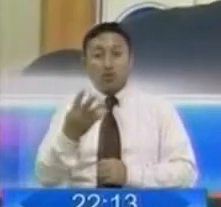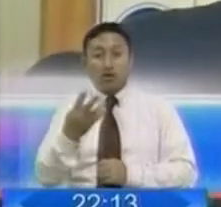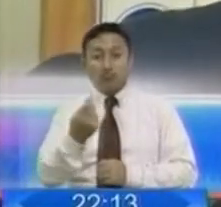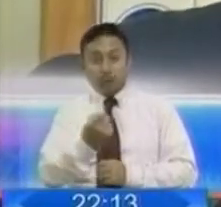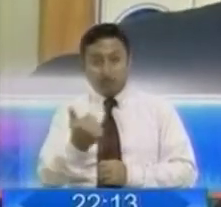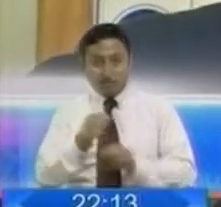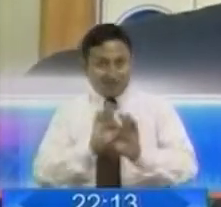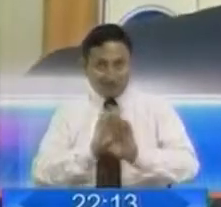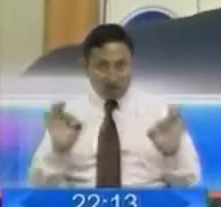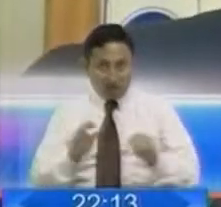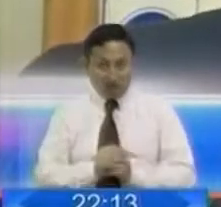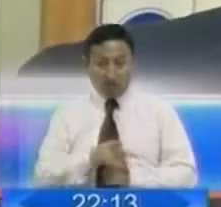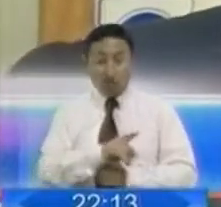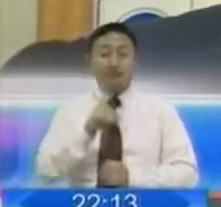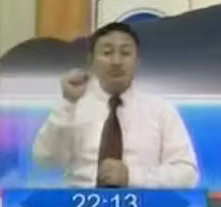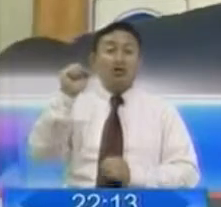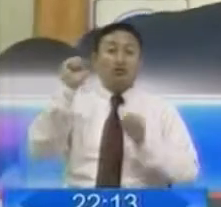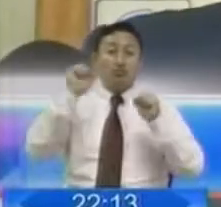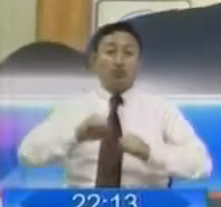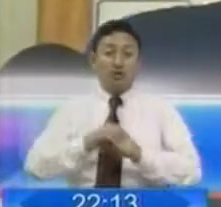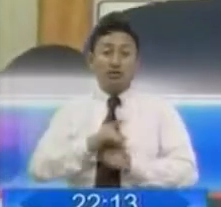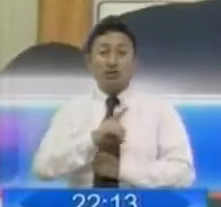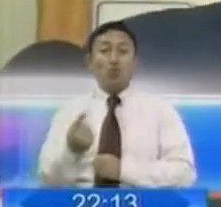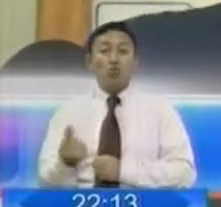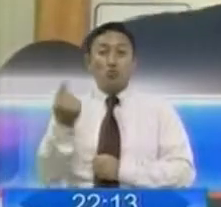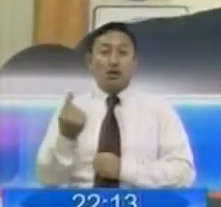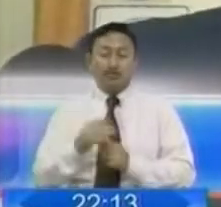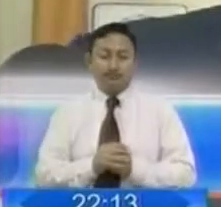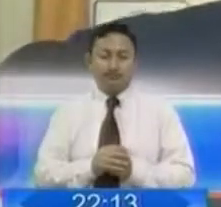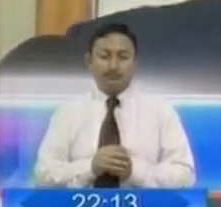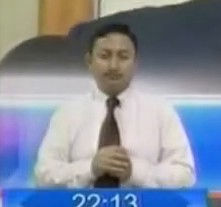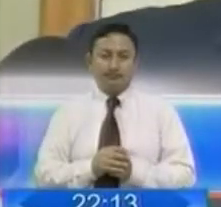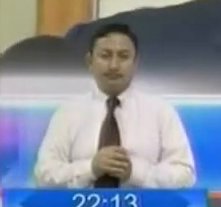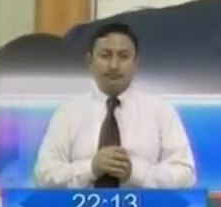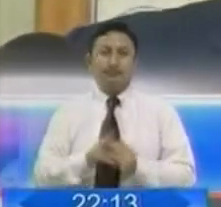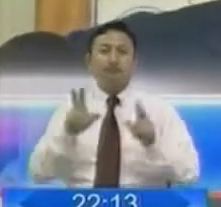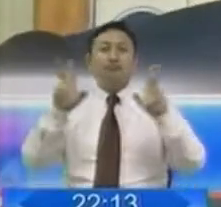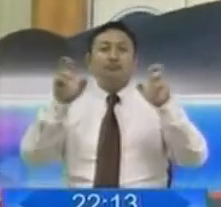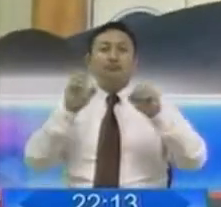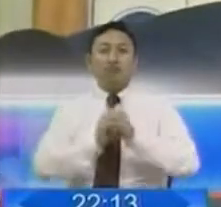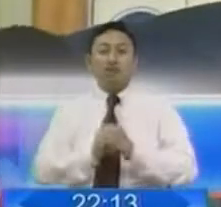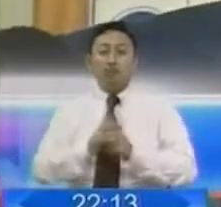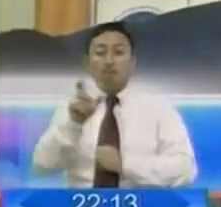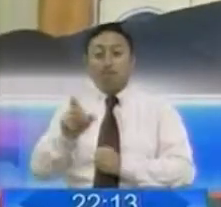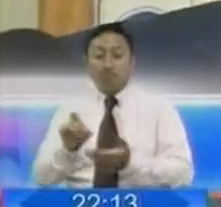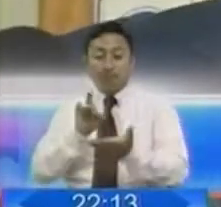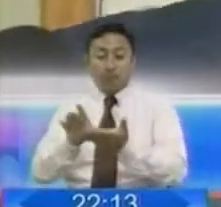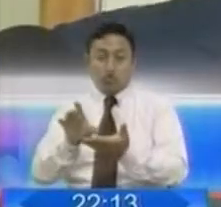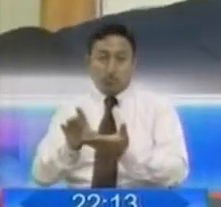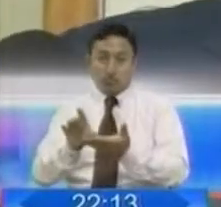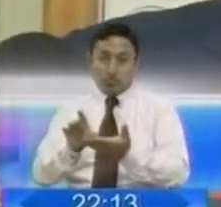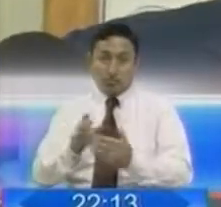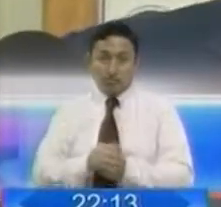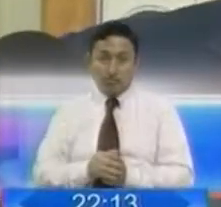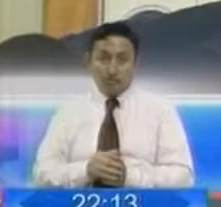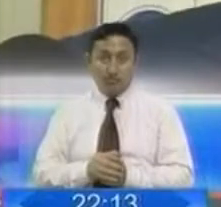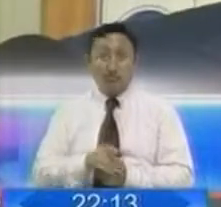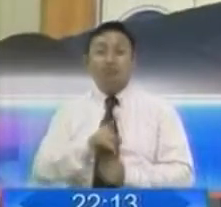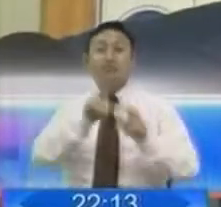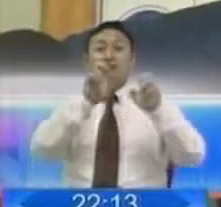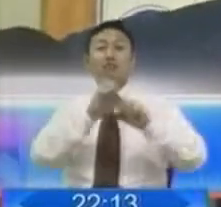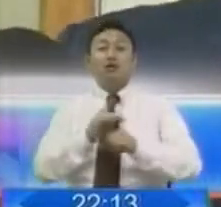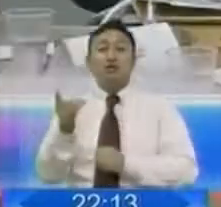remuneración, no se va a eliminar el derecho a la participación de utilidades, no se va a eliminar el tema del despido intempestivo, no se va a eliminar el tema de la